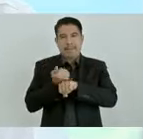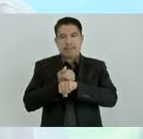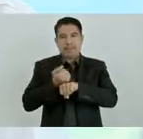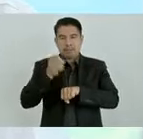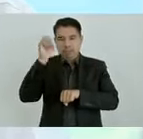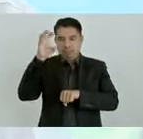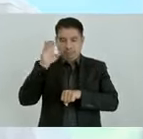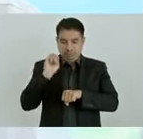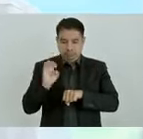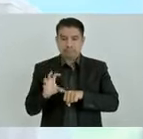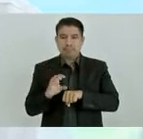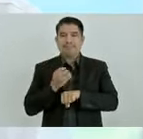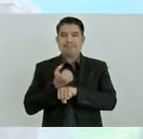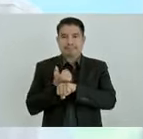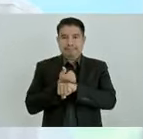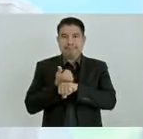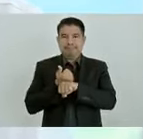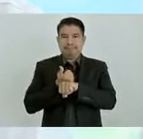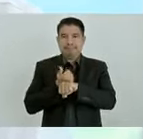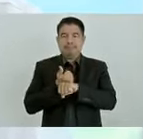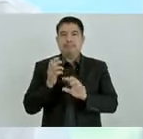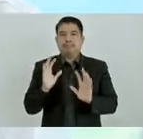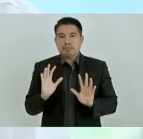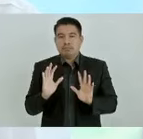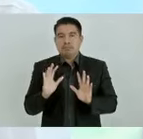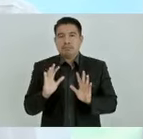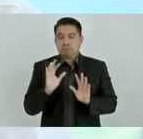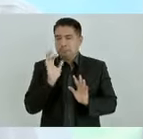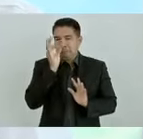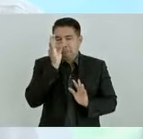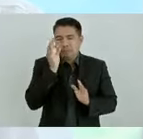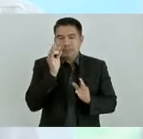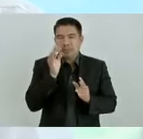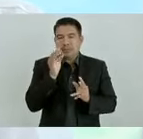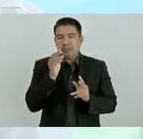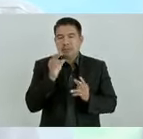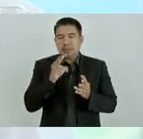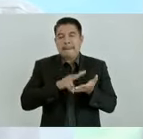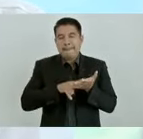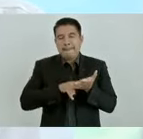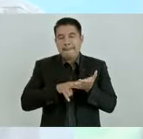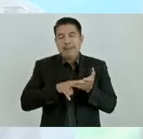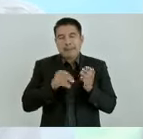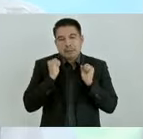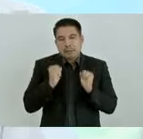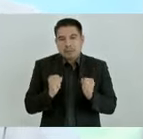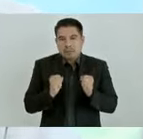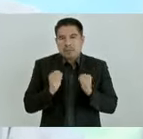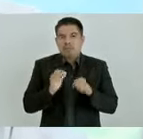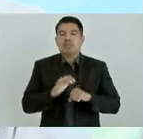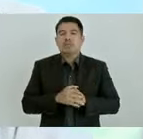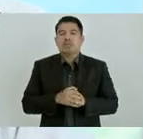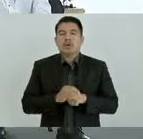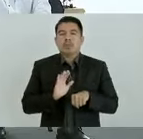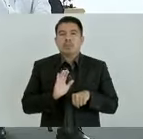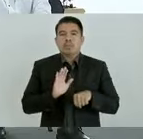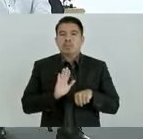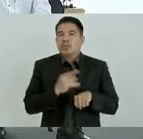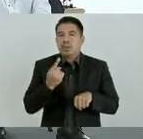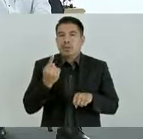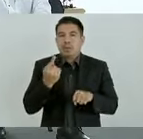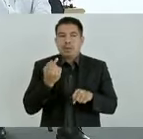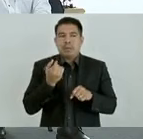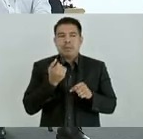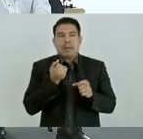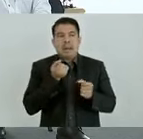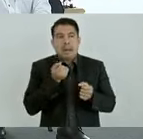a entrar, estoy seguro, pronto a verde, porque ya son muy pocos